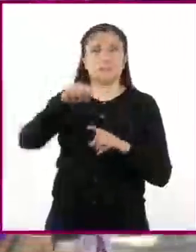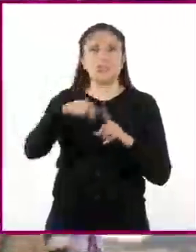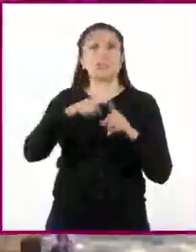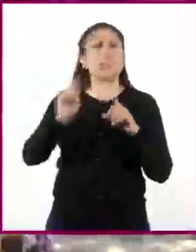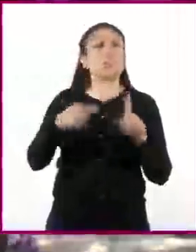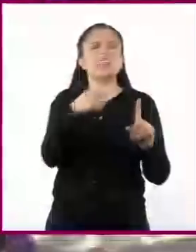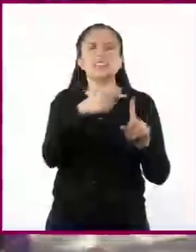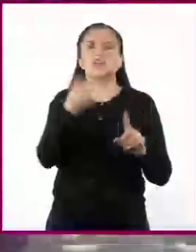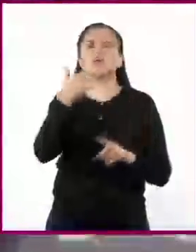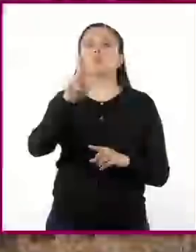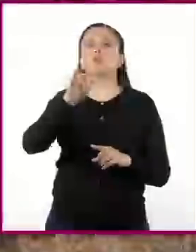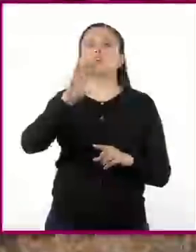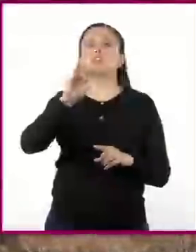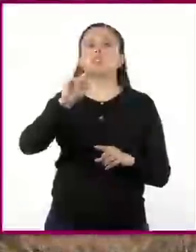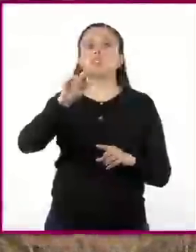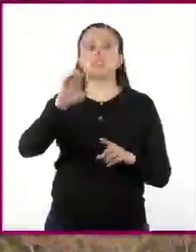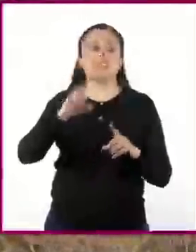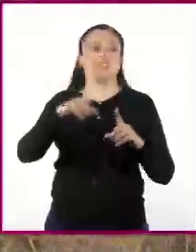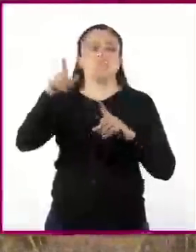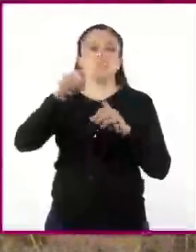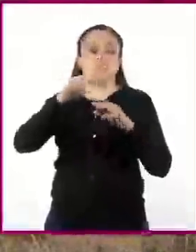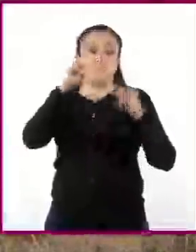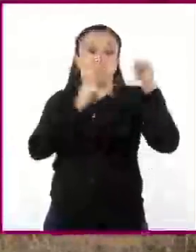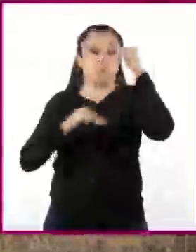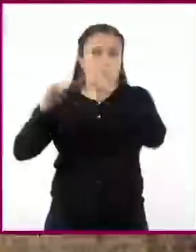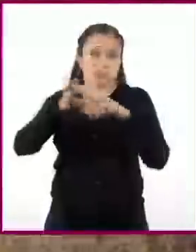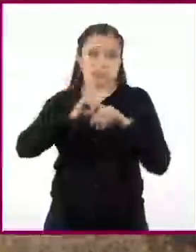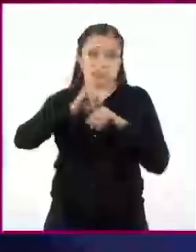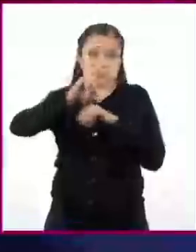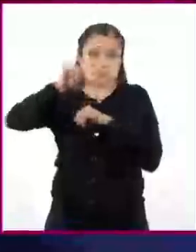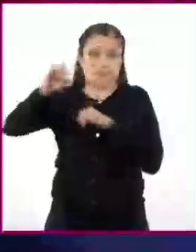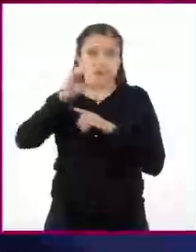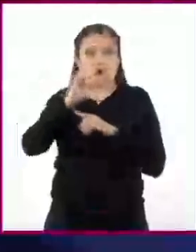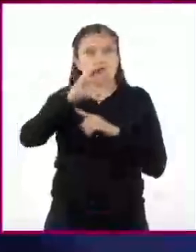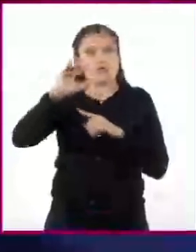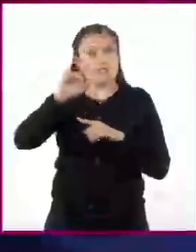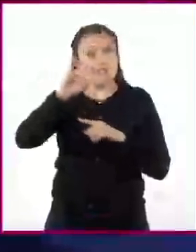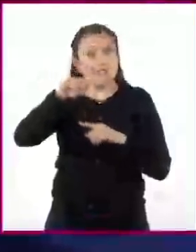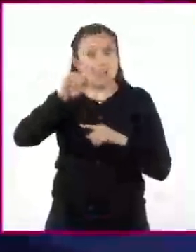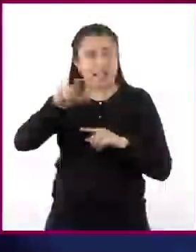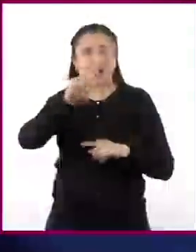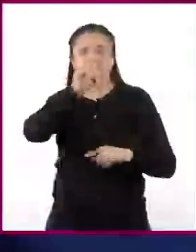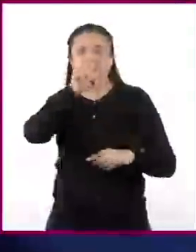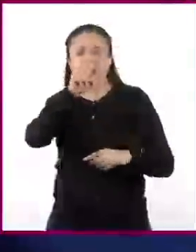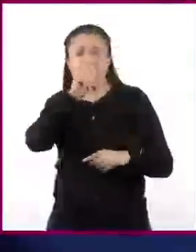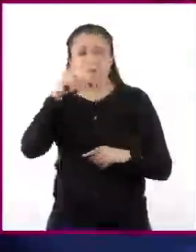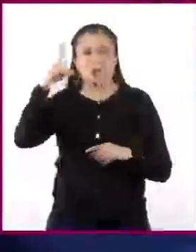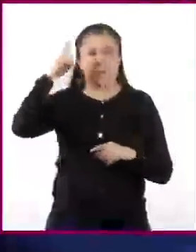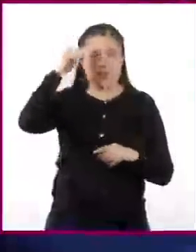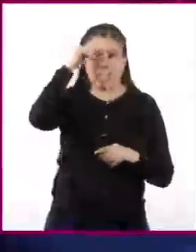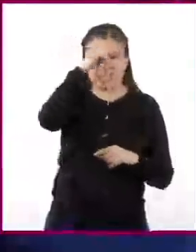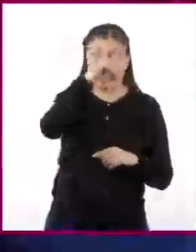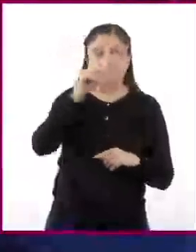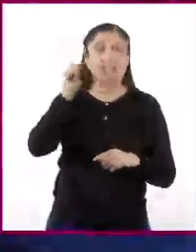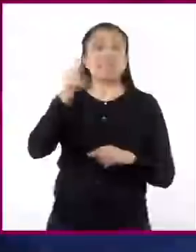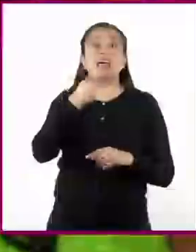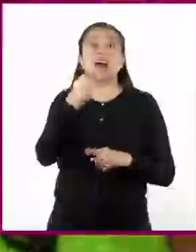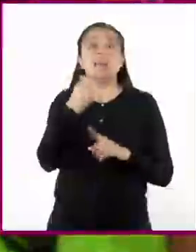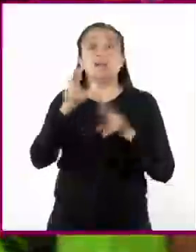huicholes. Viven en la Sierra Madre Occidental, principalmente en los estados de Jalisco y Nayarit, y hablan